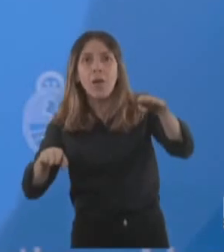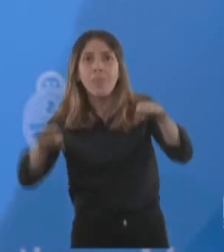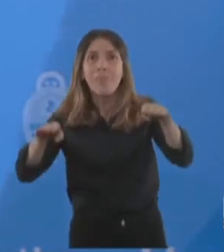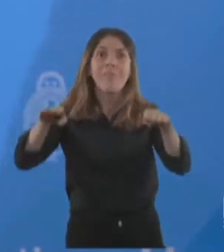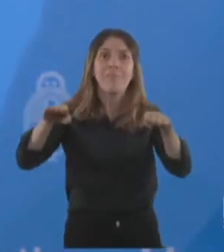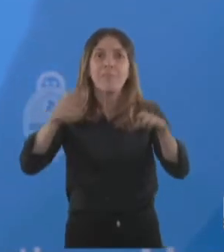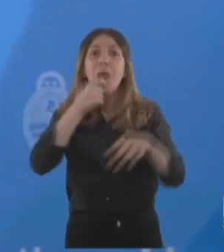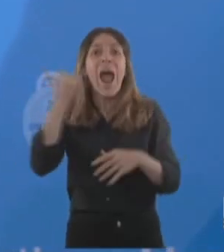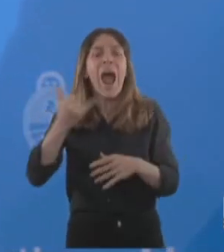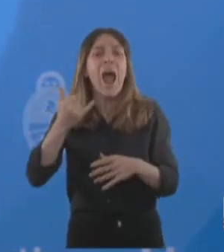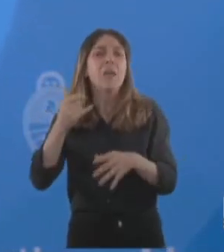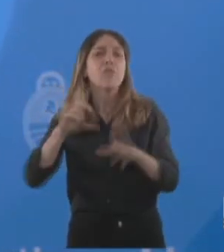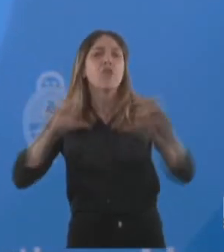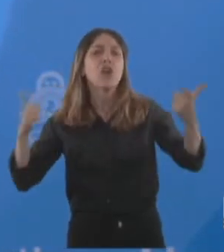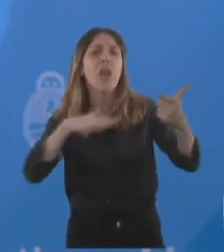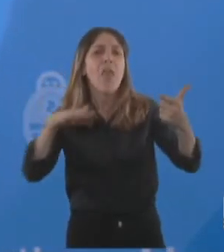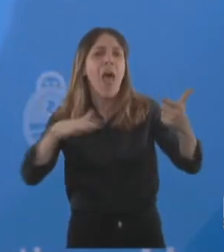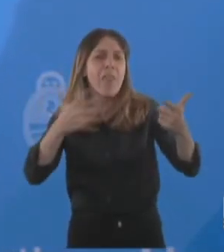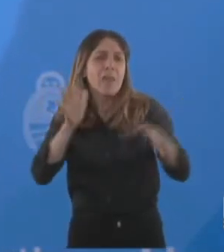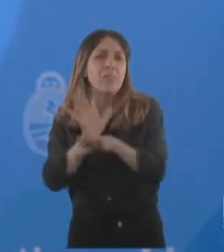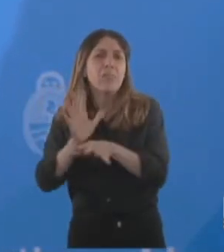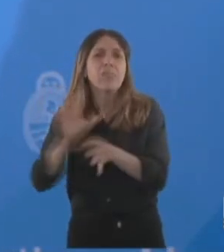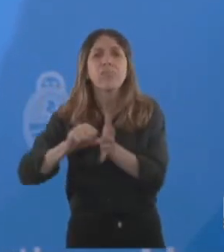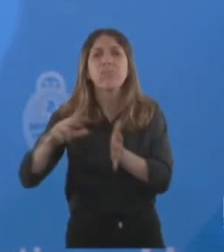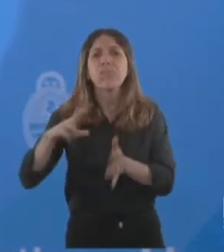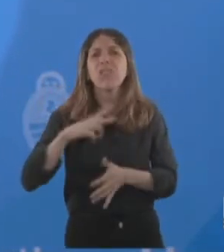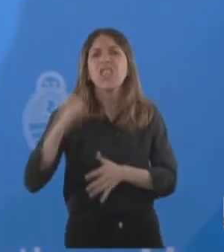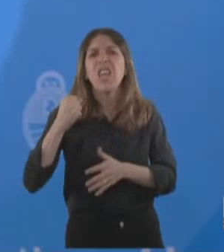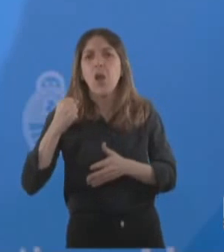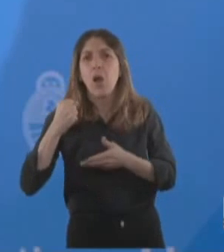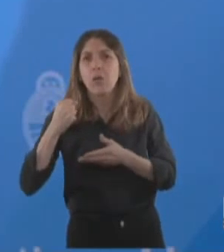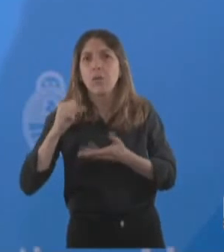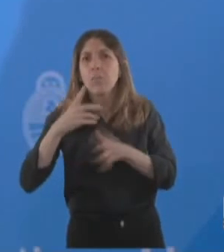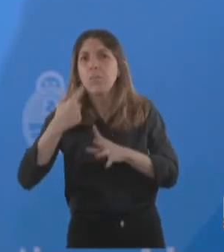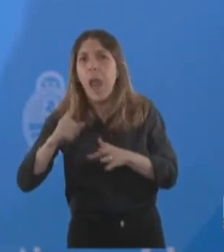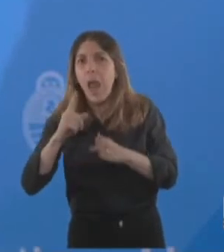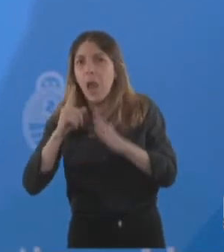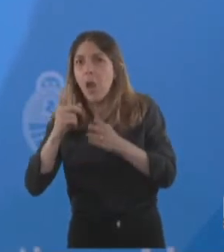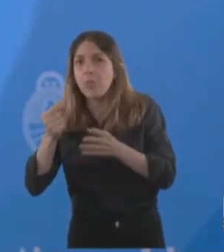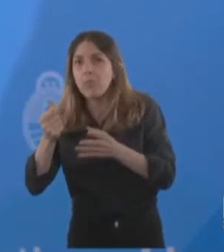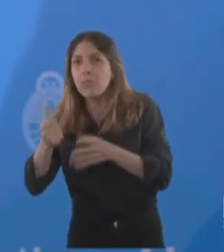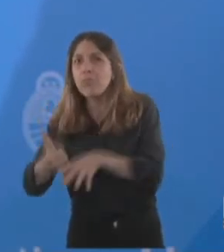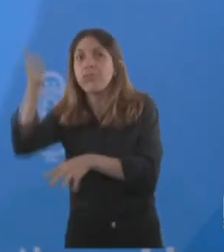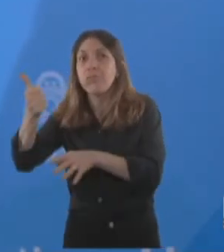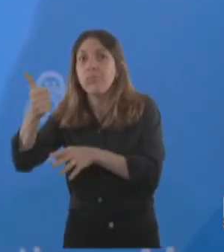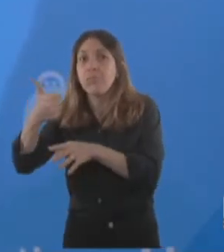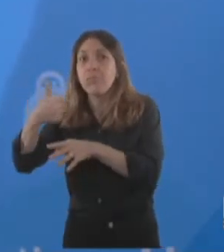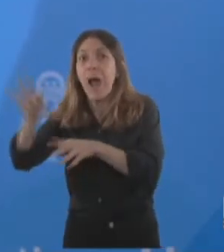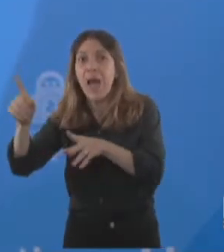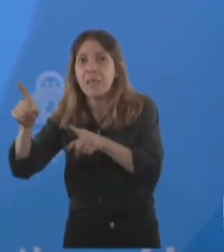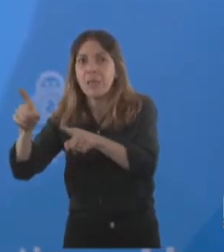distribuyen mal y donde la existencia de la violencia y el delito es